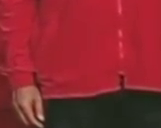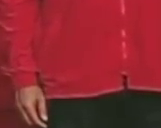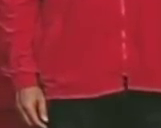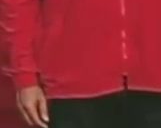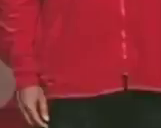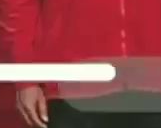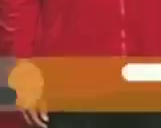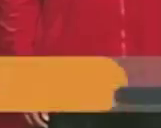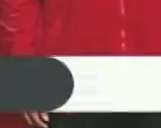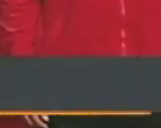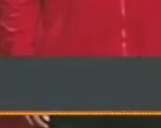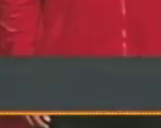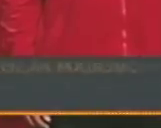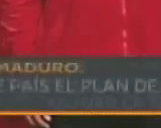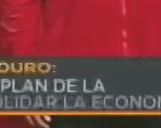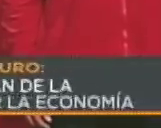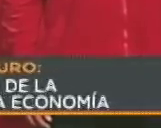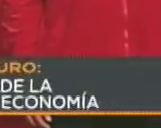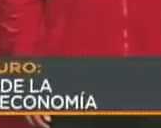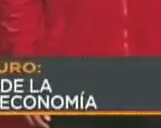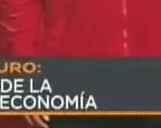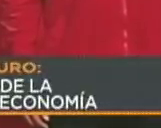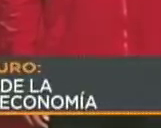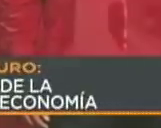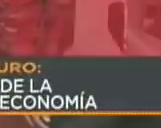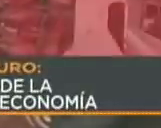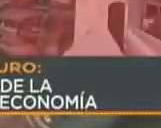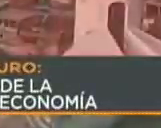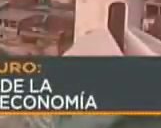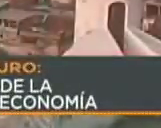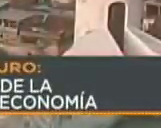Aquí en La Guaira podemos hablar de historia.